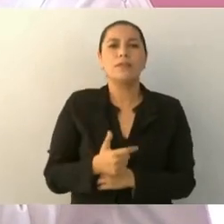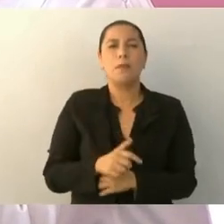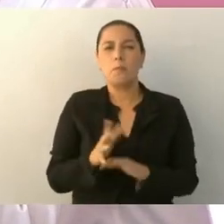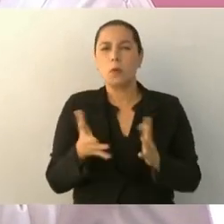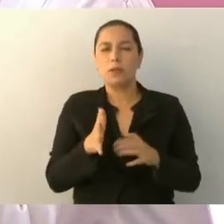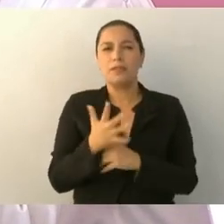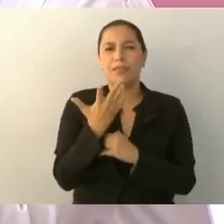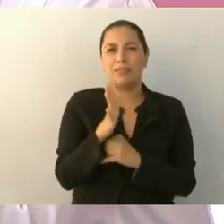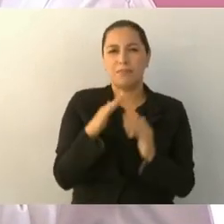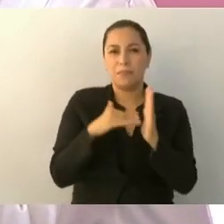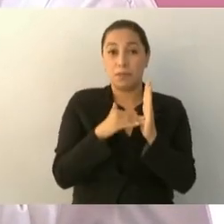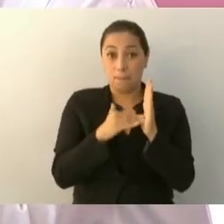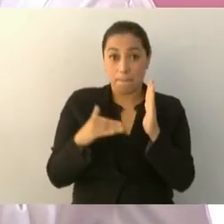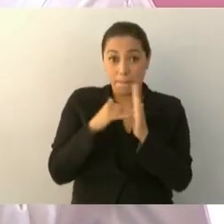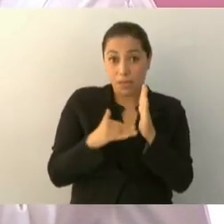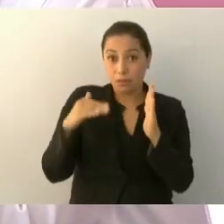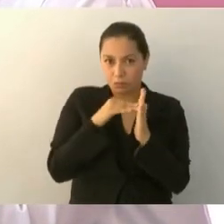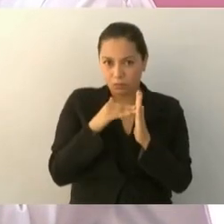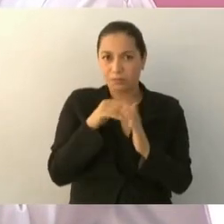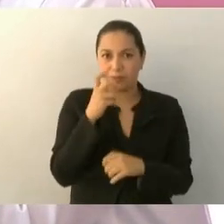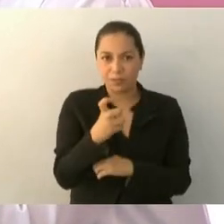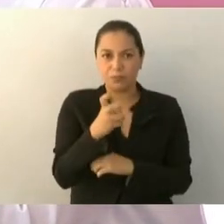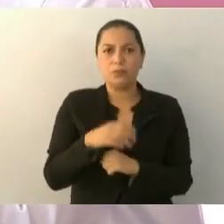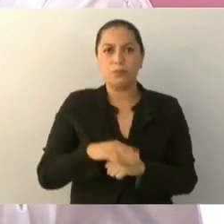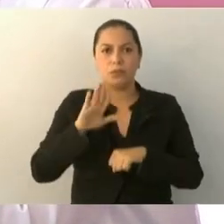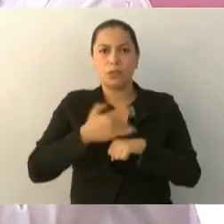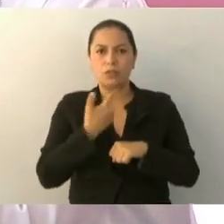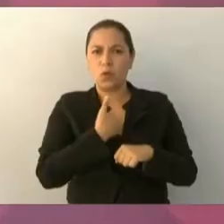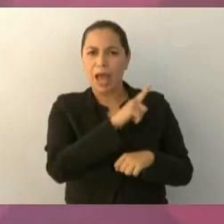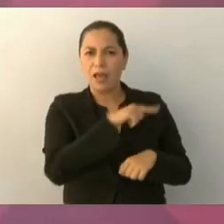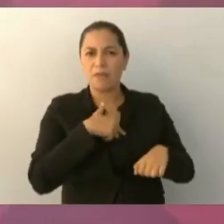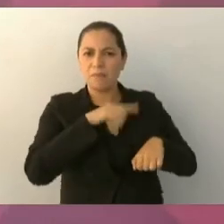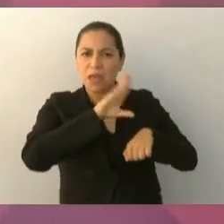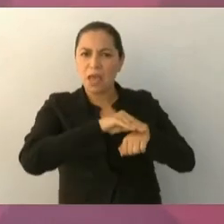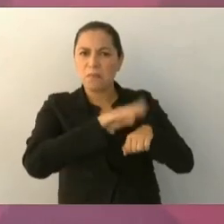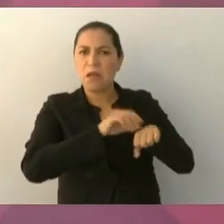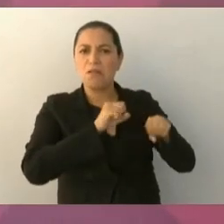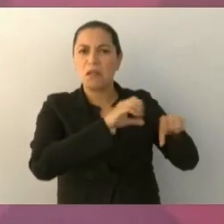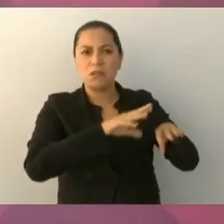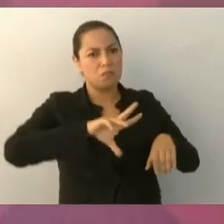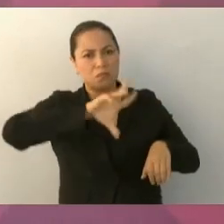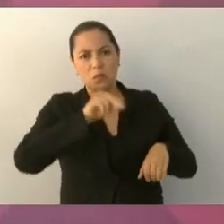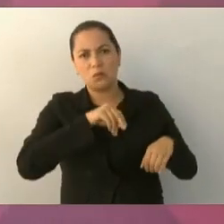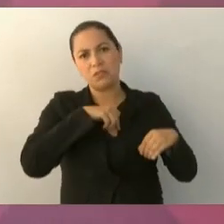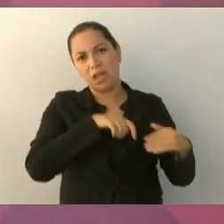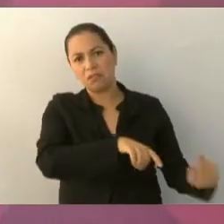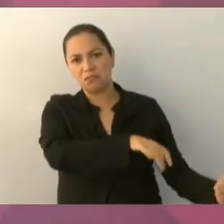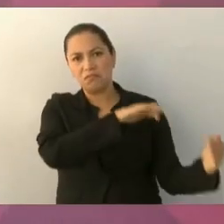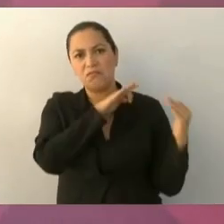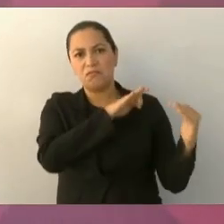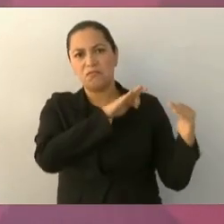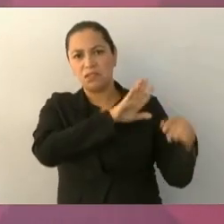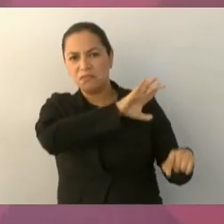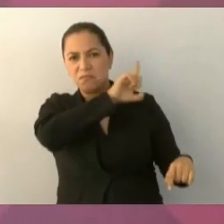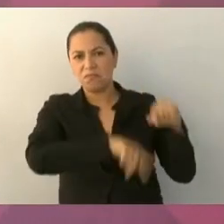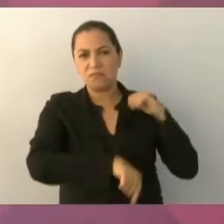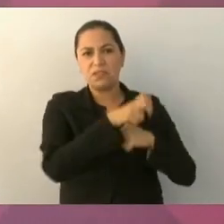millones. Y solo por no permitir el huachicol, 300,000 millones de pesos.